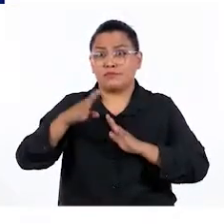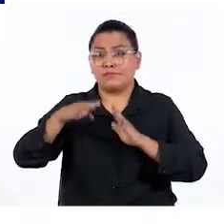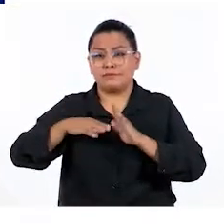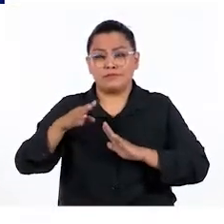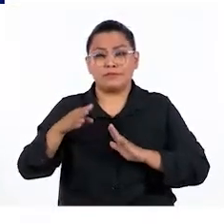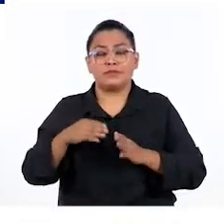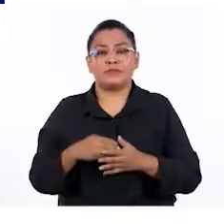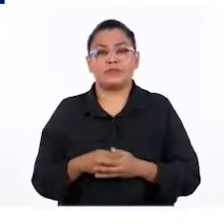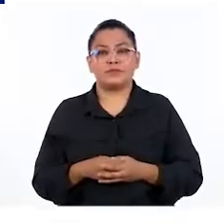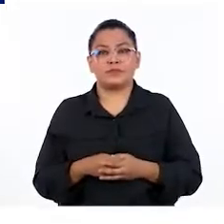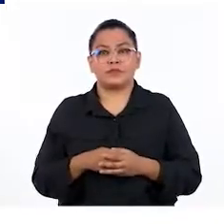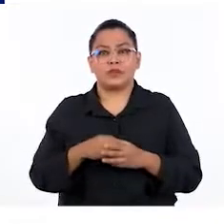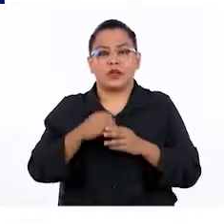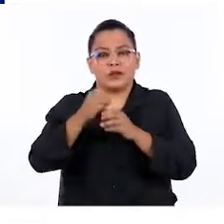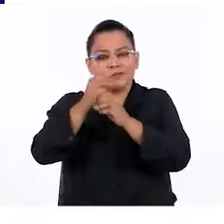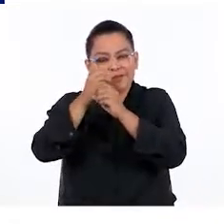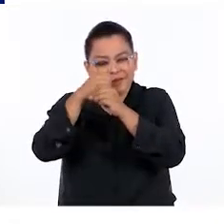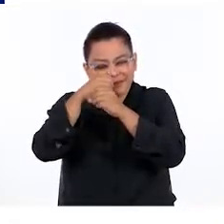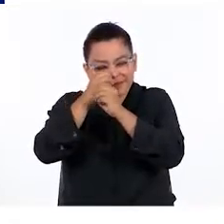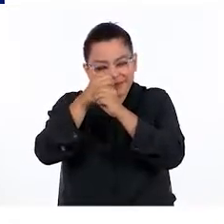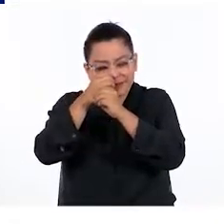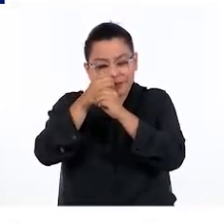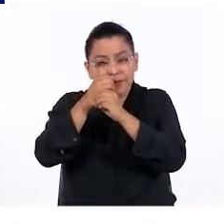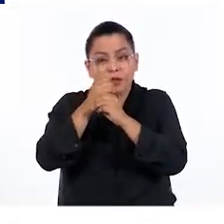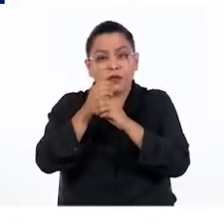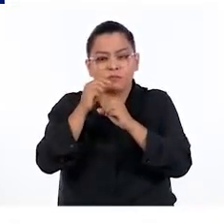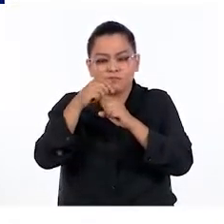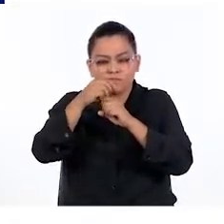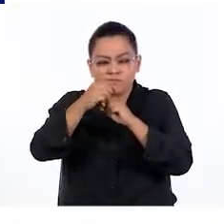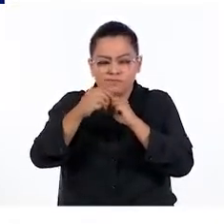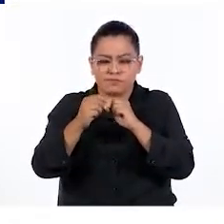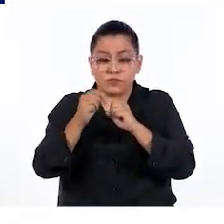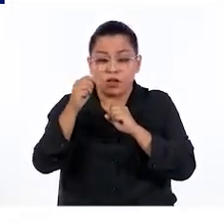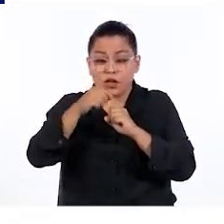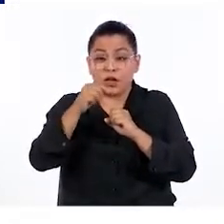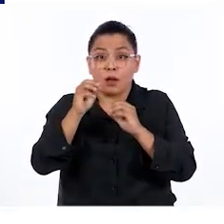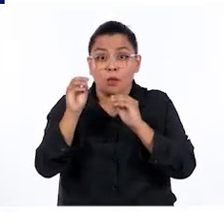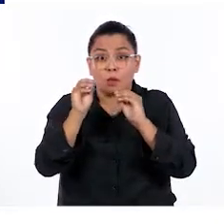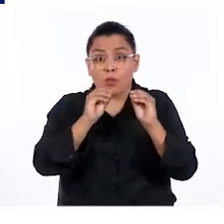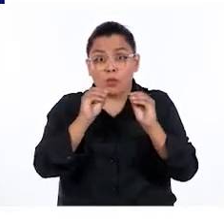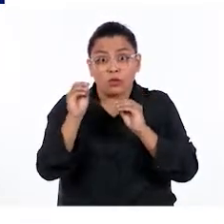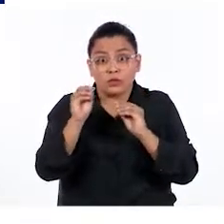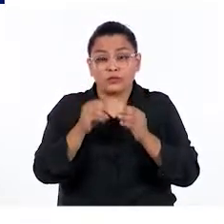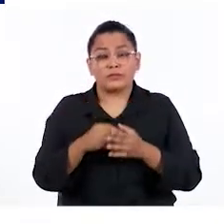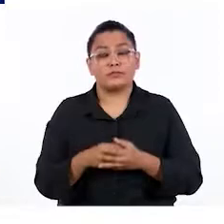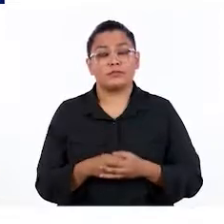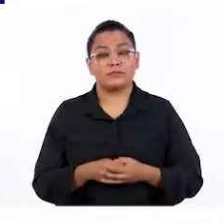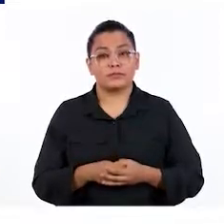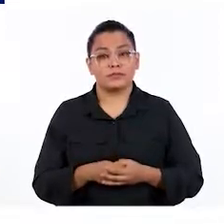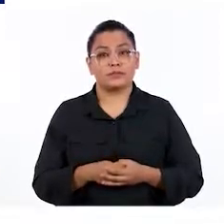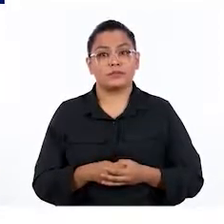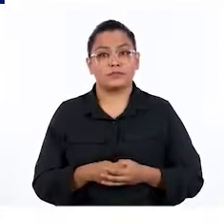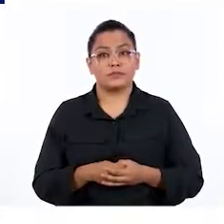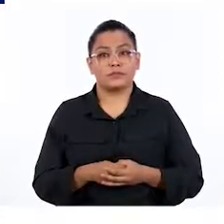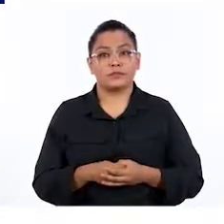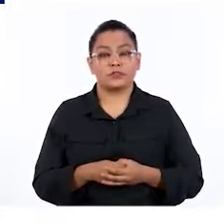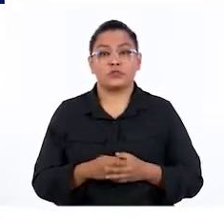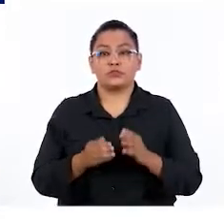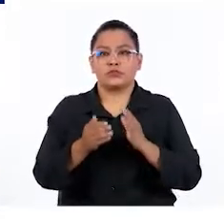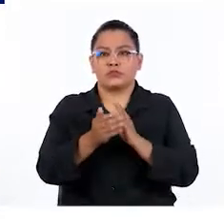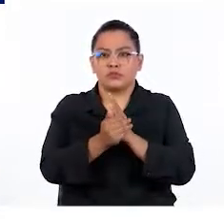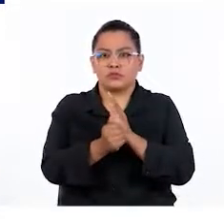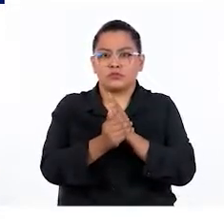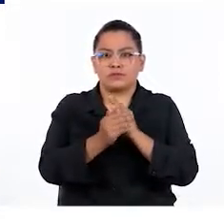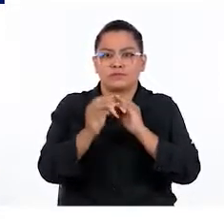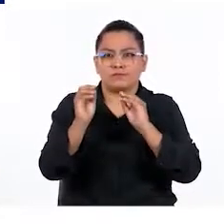parasitan. Microscópicamente, nuestras células también tienen movimientos internos. Los microtúbulos son capaces de